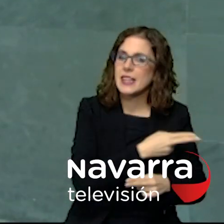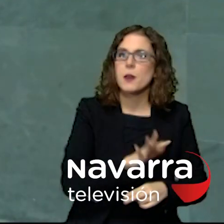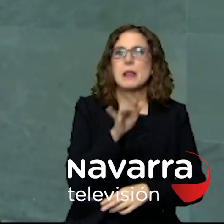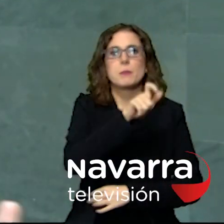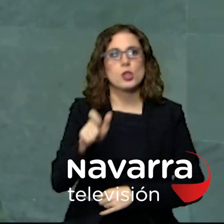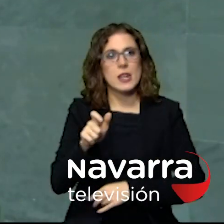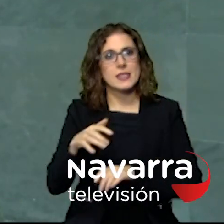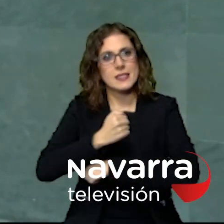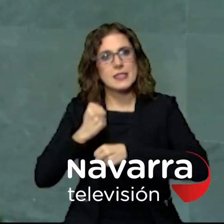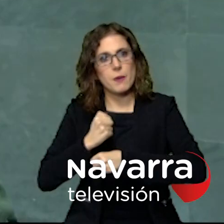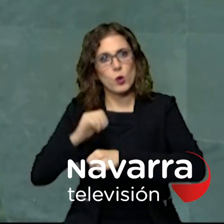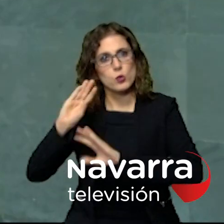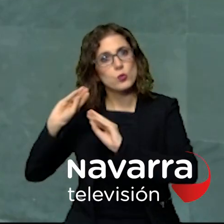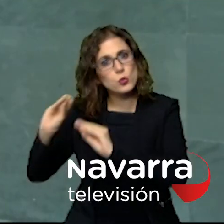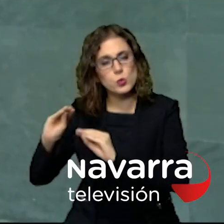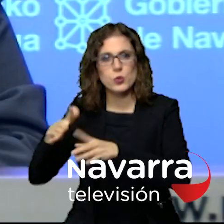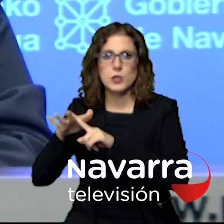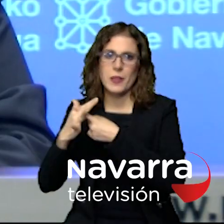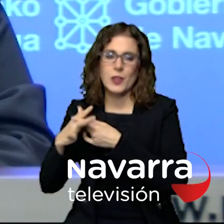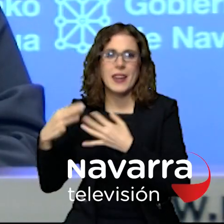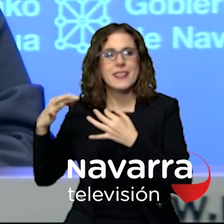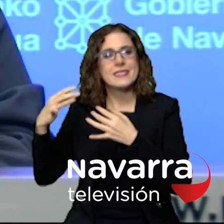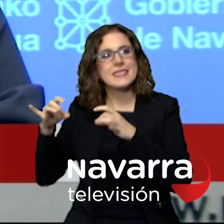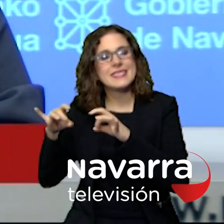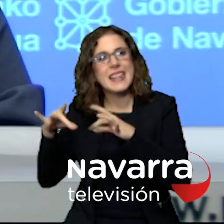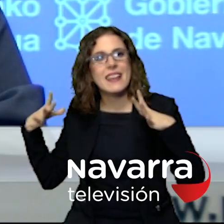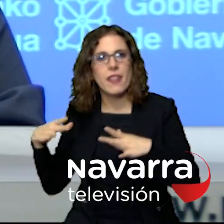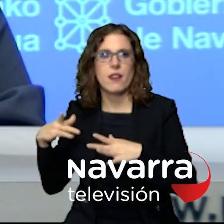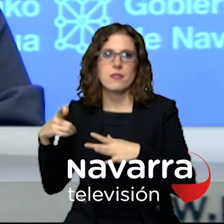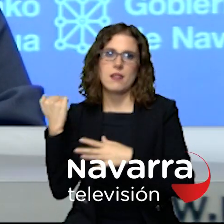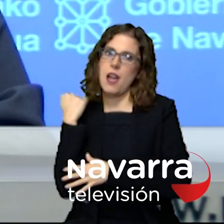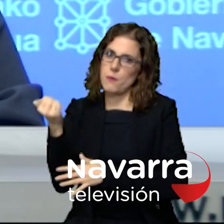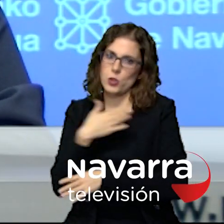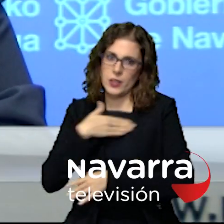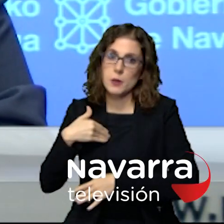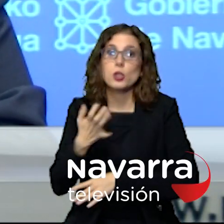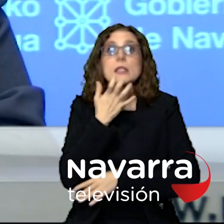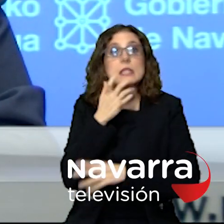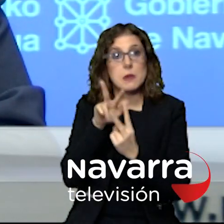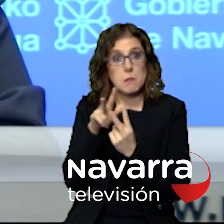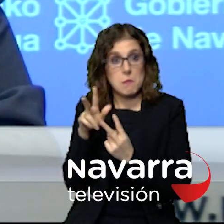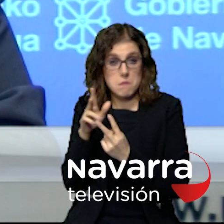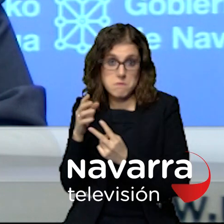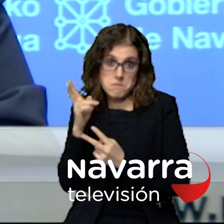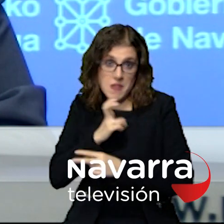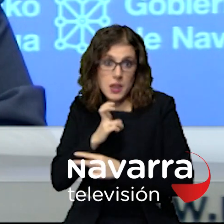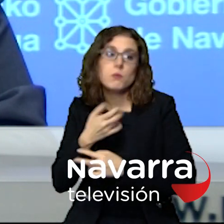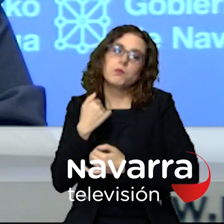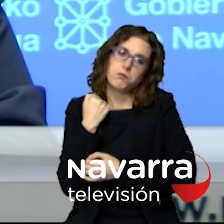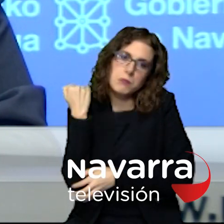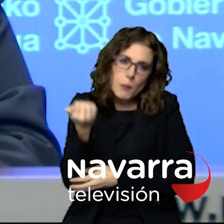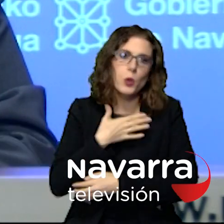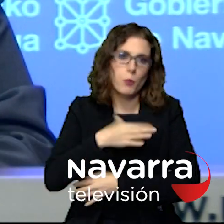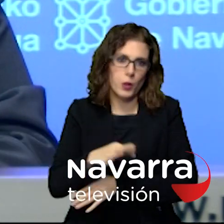plantearnos votar a favor con algún tipo de enmienda. Y en aquello que se consta como desacuerdos o en aquello que no consta como acuerdos, por